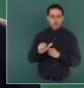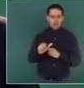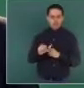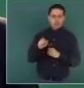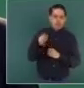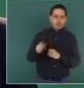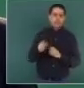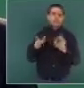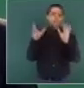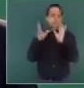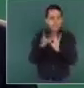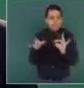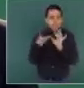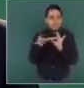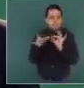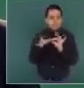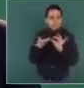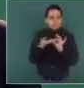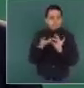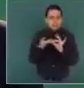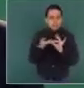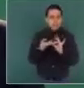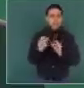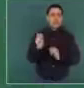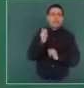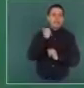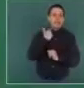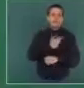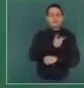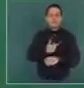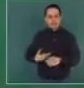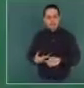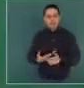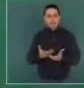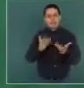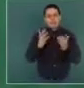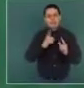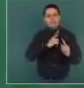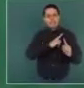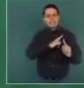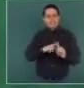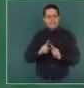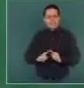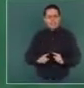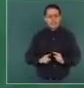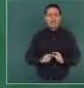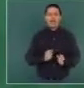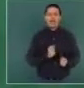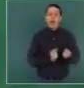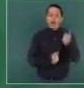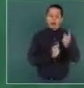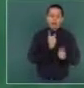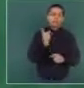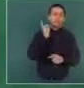ha implicado a expresidentes, a legisladores,